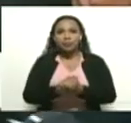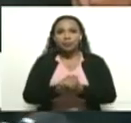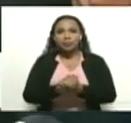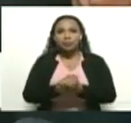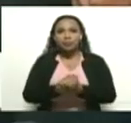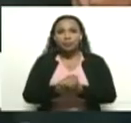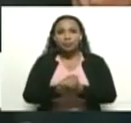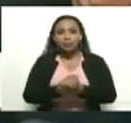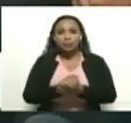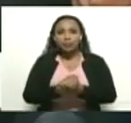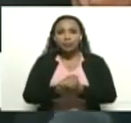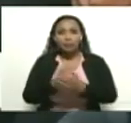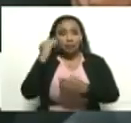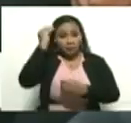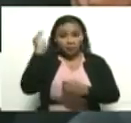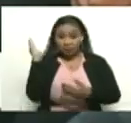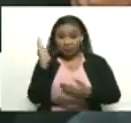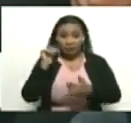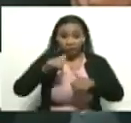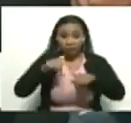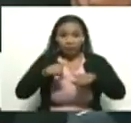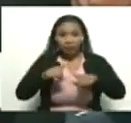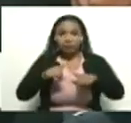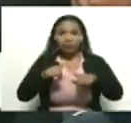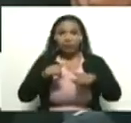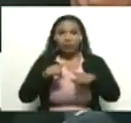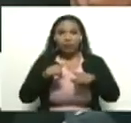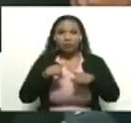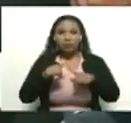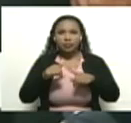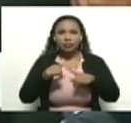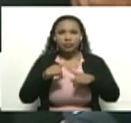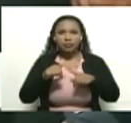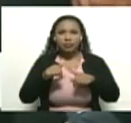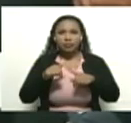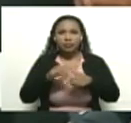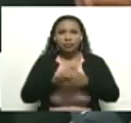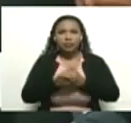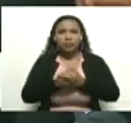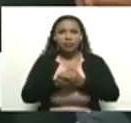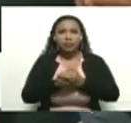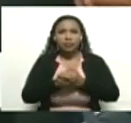Ellos van a venir. Águila no caza mosca, mamá.